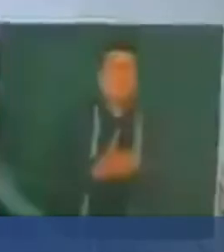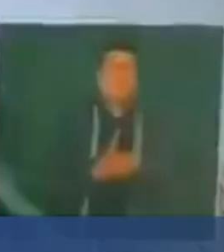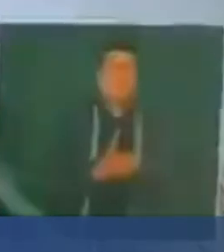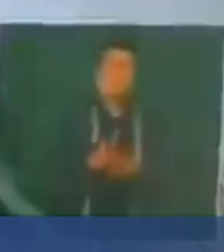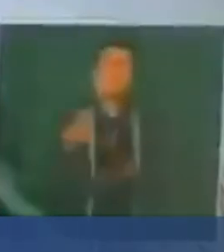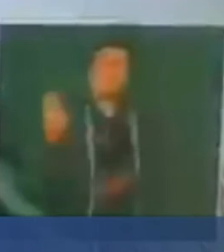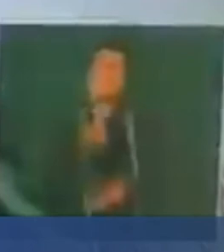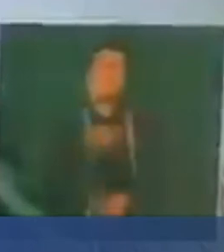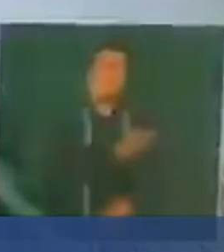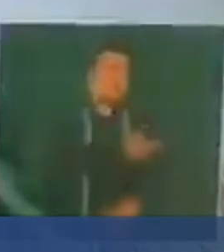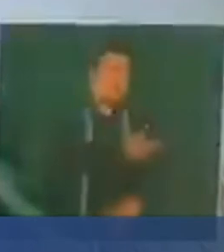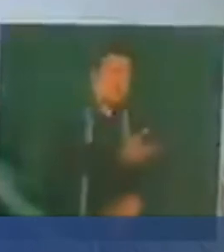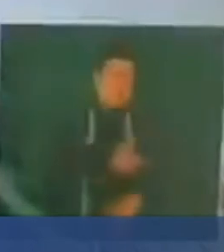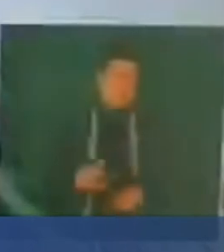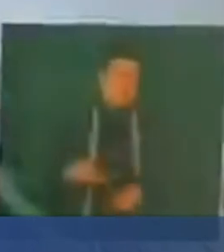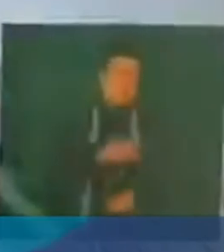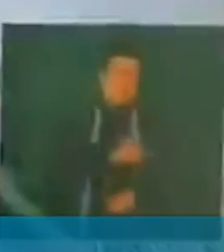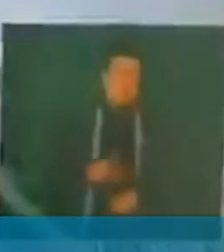tenía